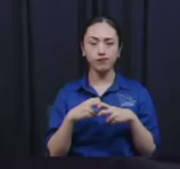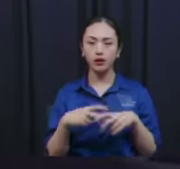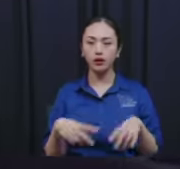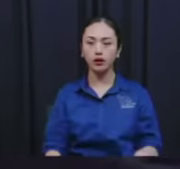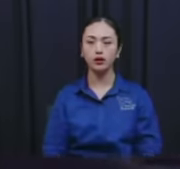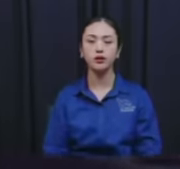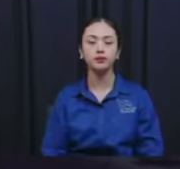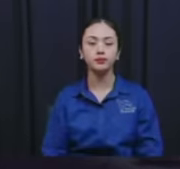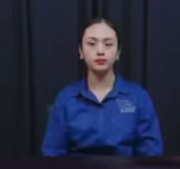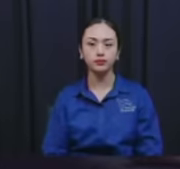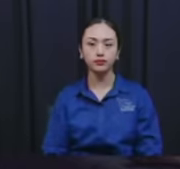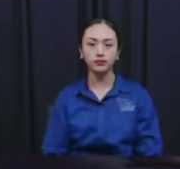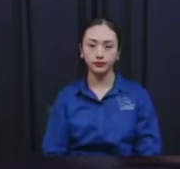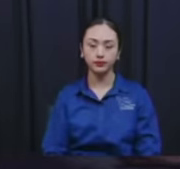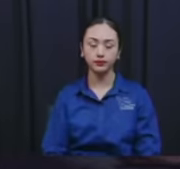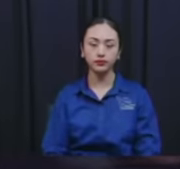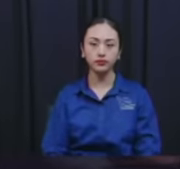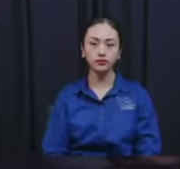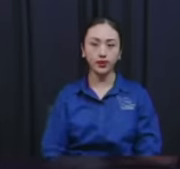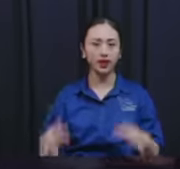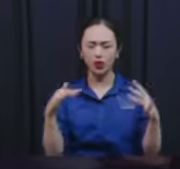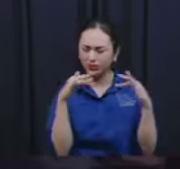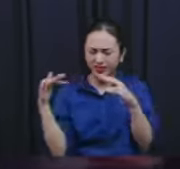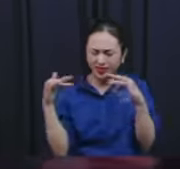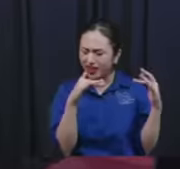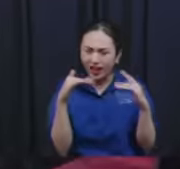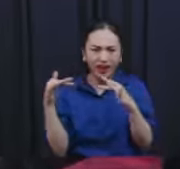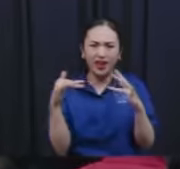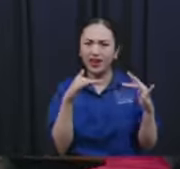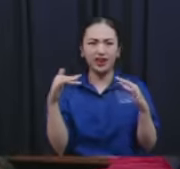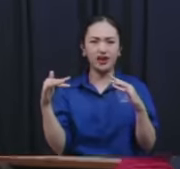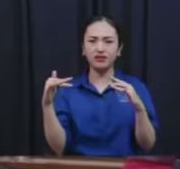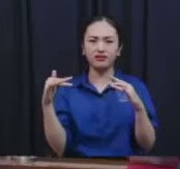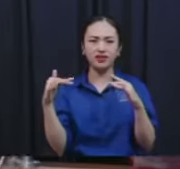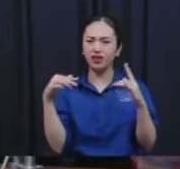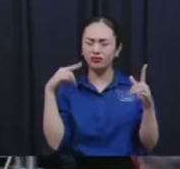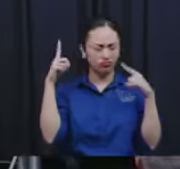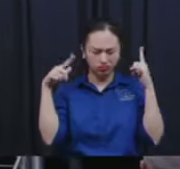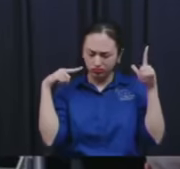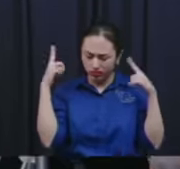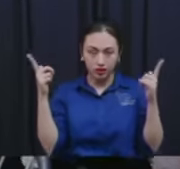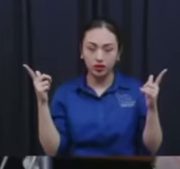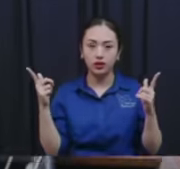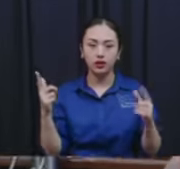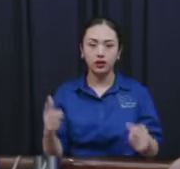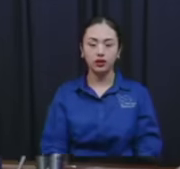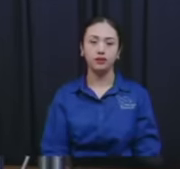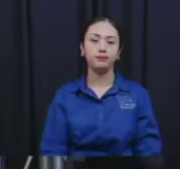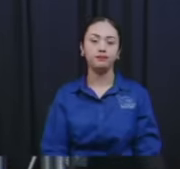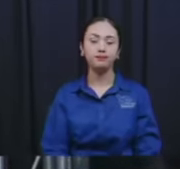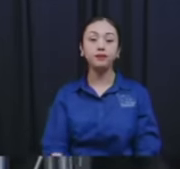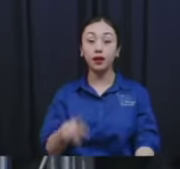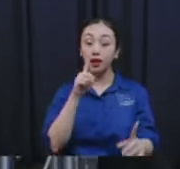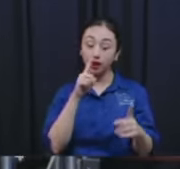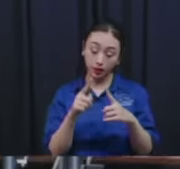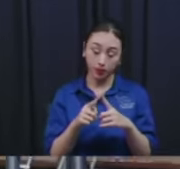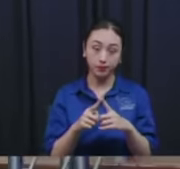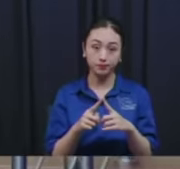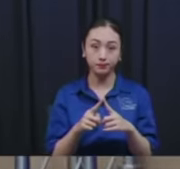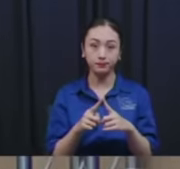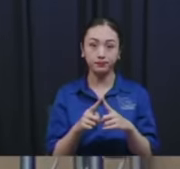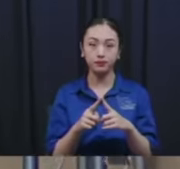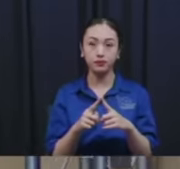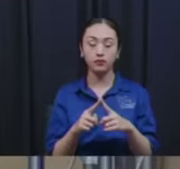fósforo y se fue todo el mundo hermano es una locura có cóm Cómo estamos y a la par de eso